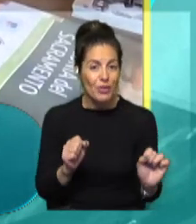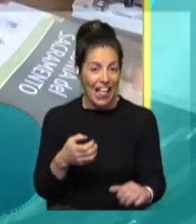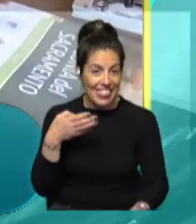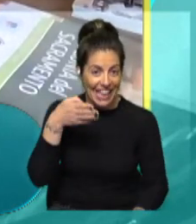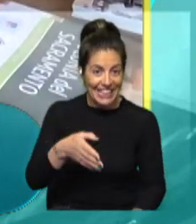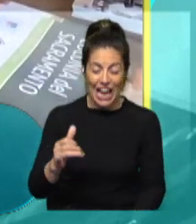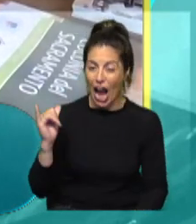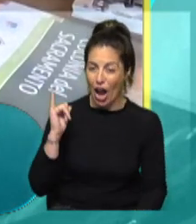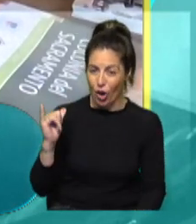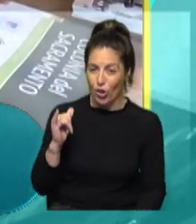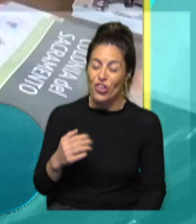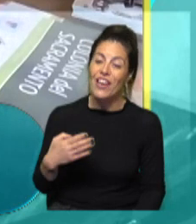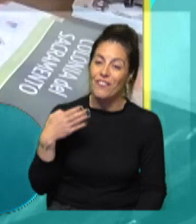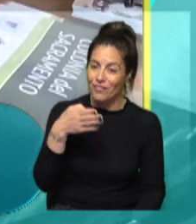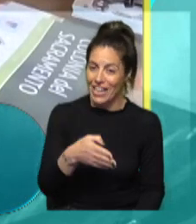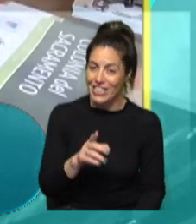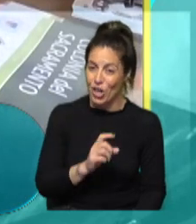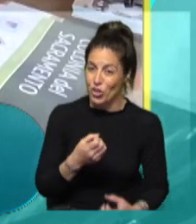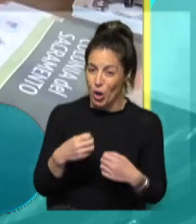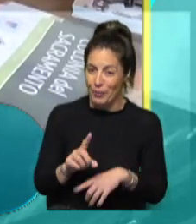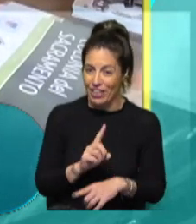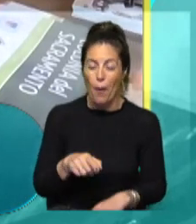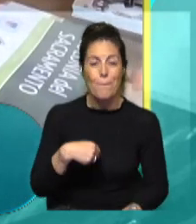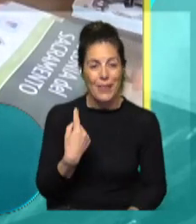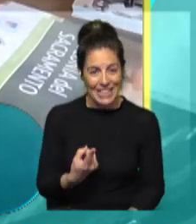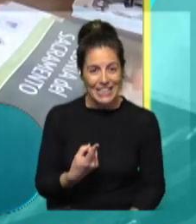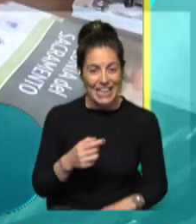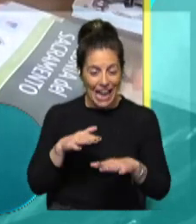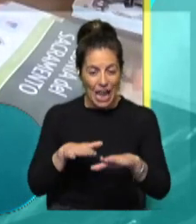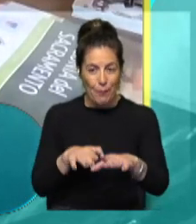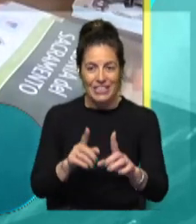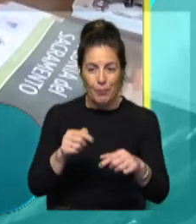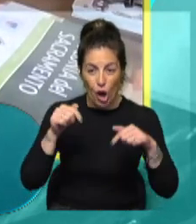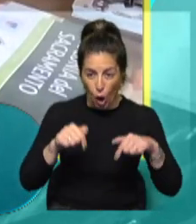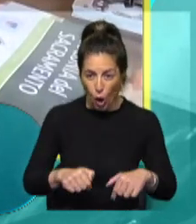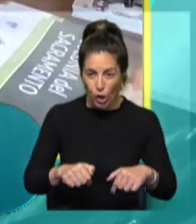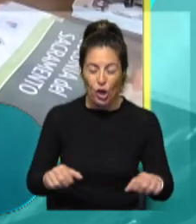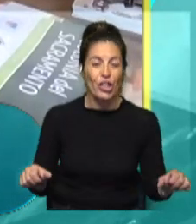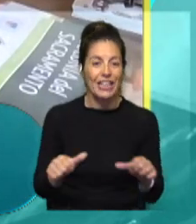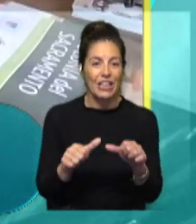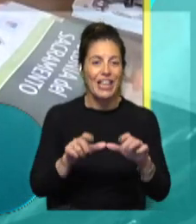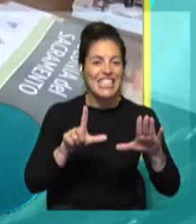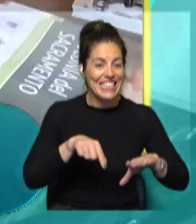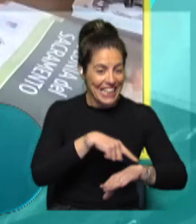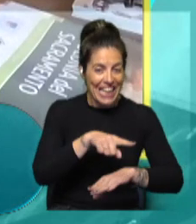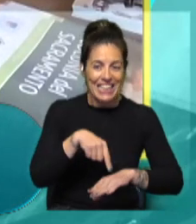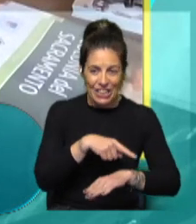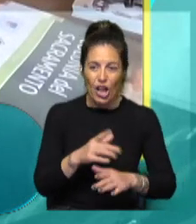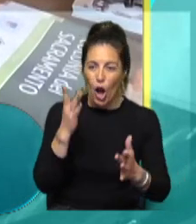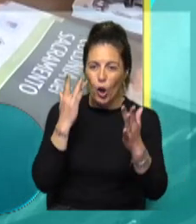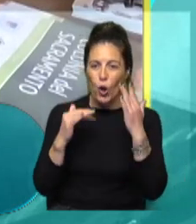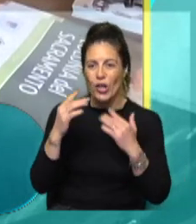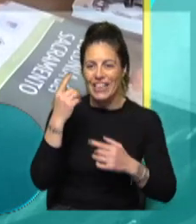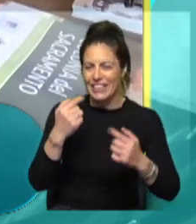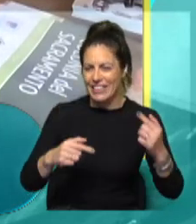a esta colonia, vayan, no se lo pierdan. Mañana también en la marcha, pero hoy con este espectáculo de 7 horas con artistas de todo